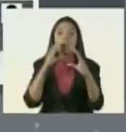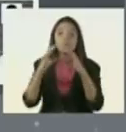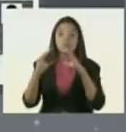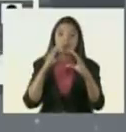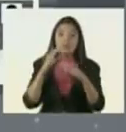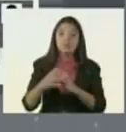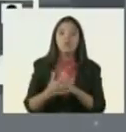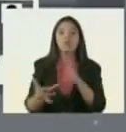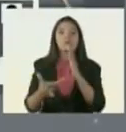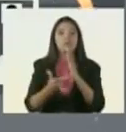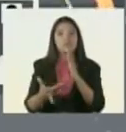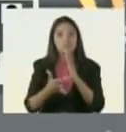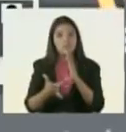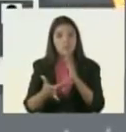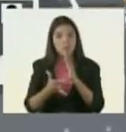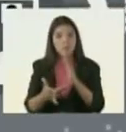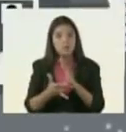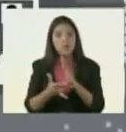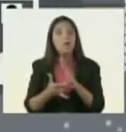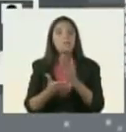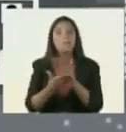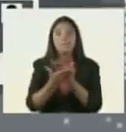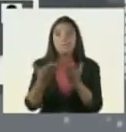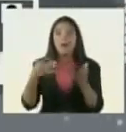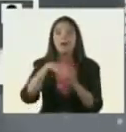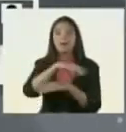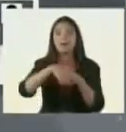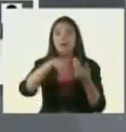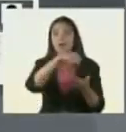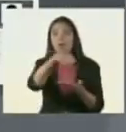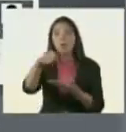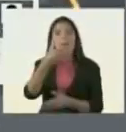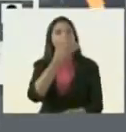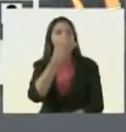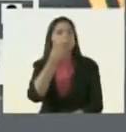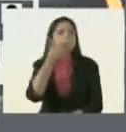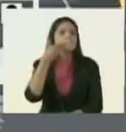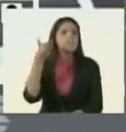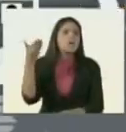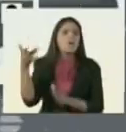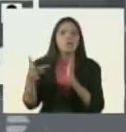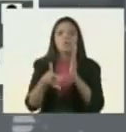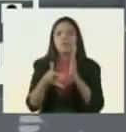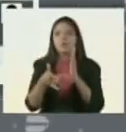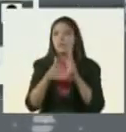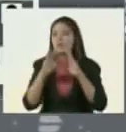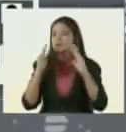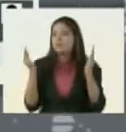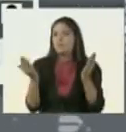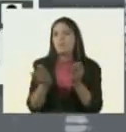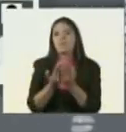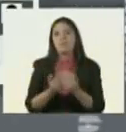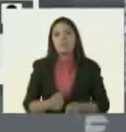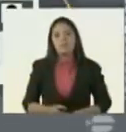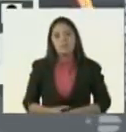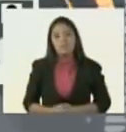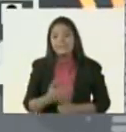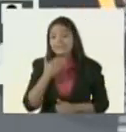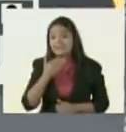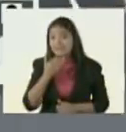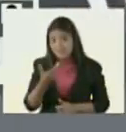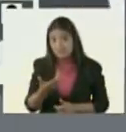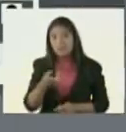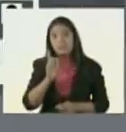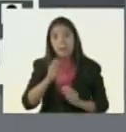comunicacional, tecnológica, para que los CLAP tengan la mejor tecnología de todo el mundo. Muy pronto